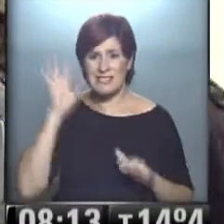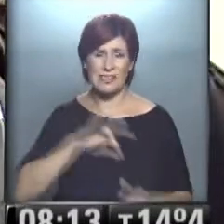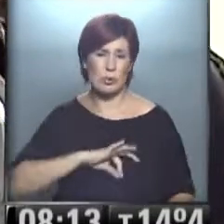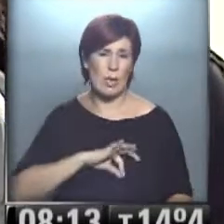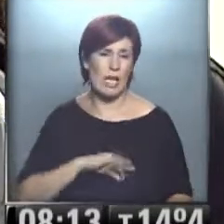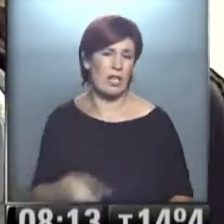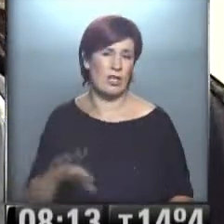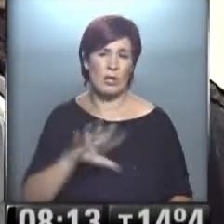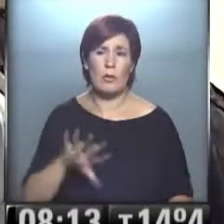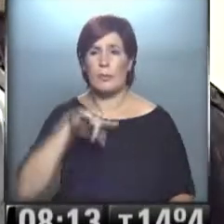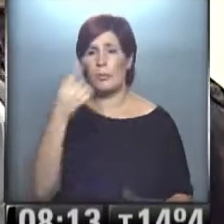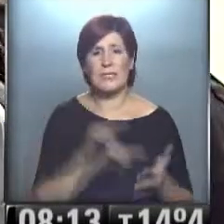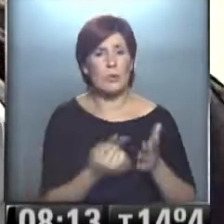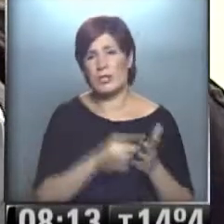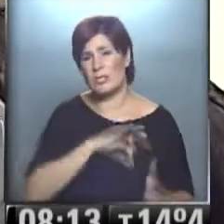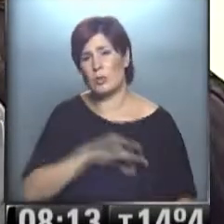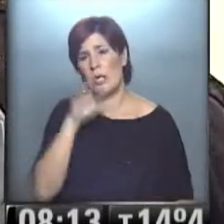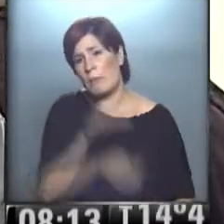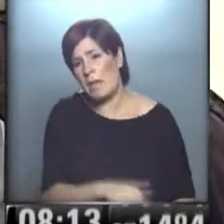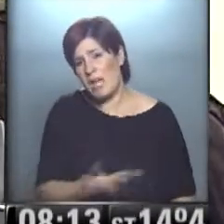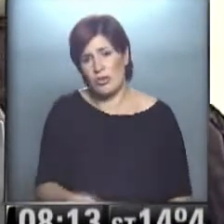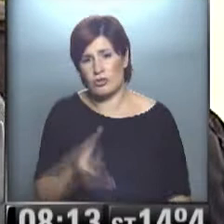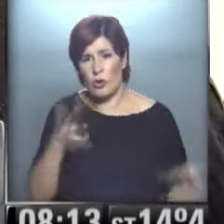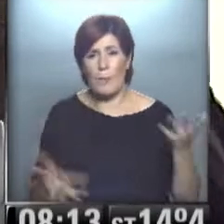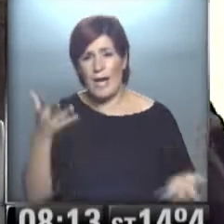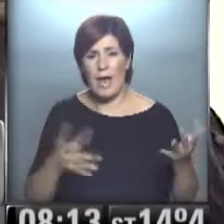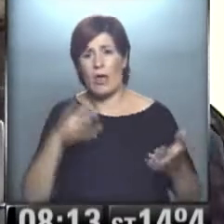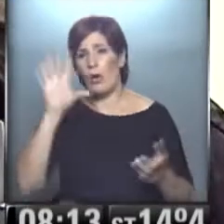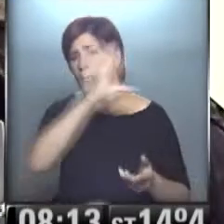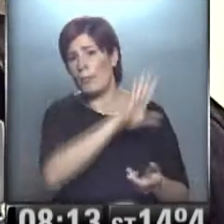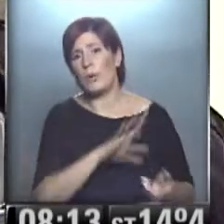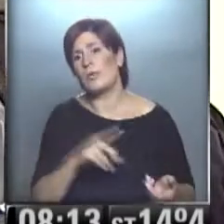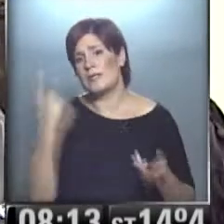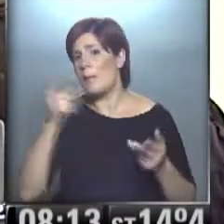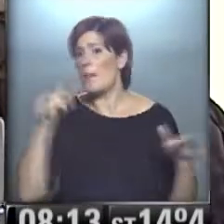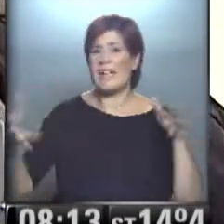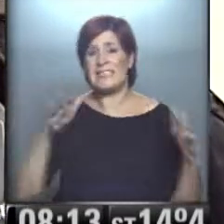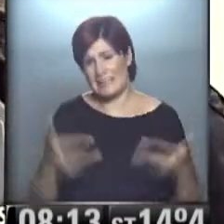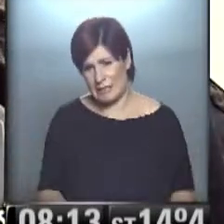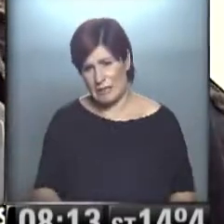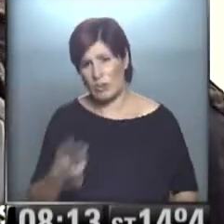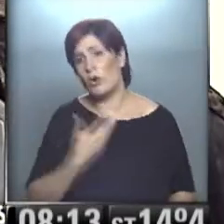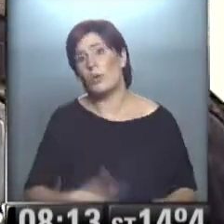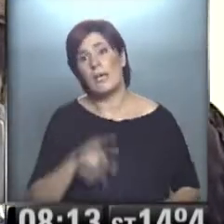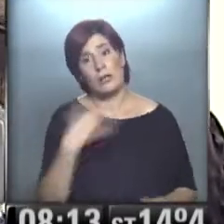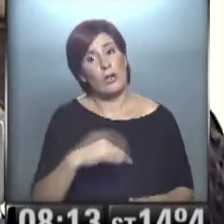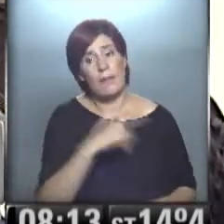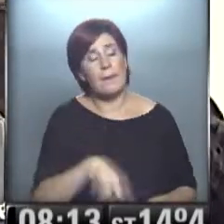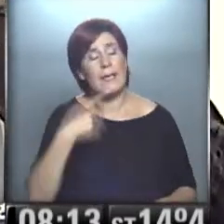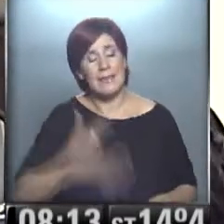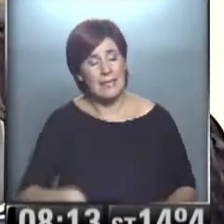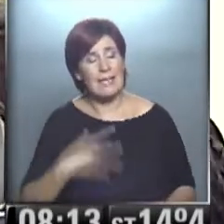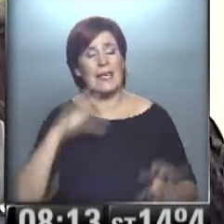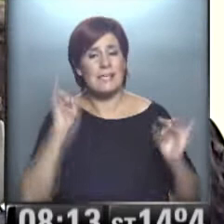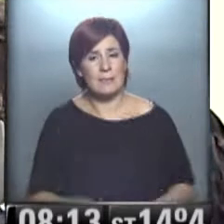de la provincia de buenos aires- ha quedado muy desfasado con respecto a otras provincias de características similares entonces esto el gobierno lo tiene que entender y tiene que hacer